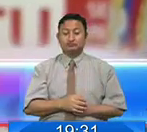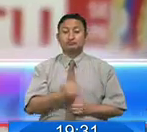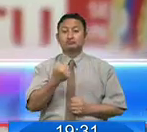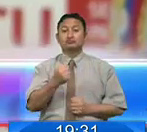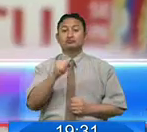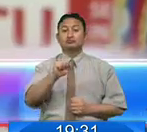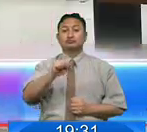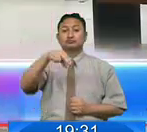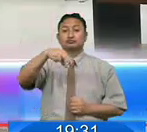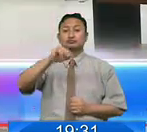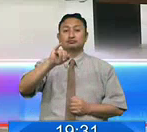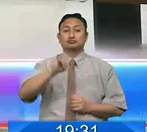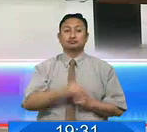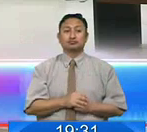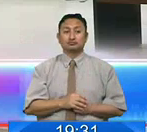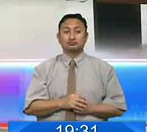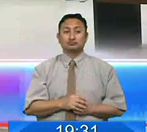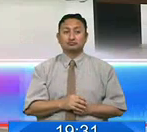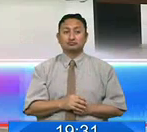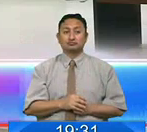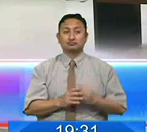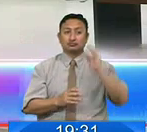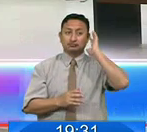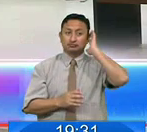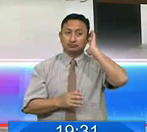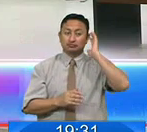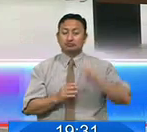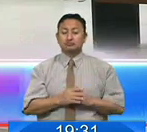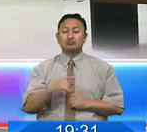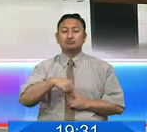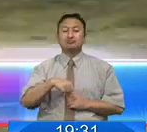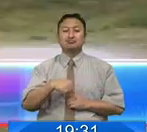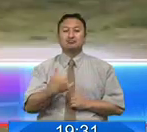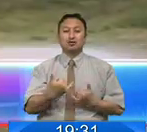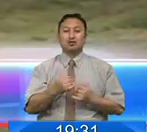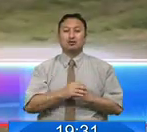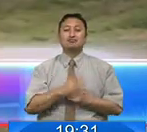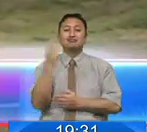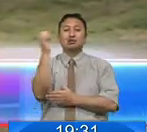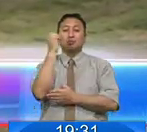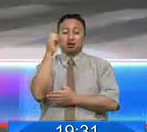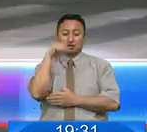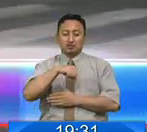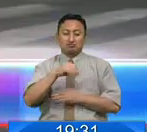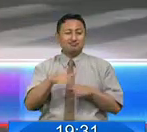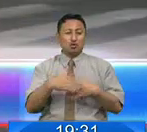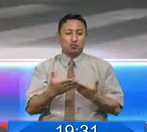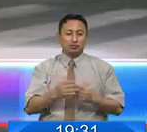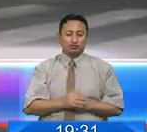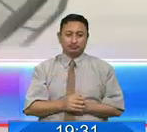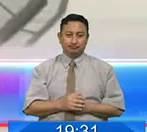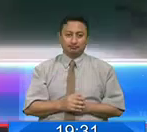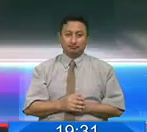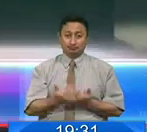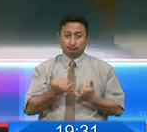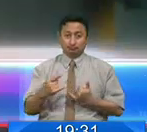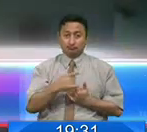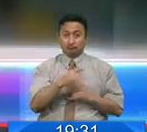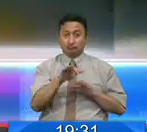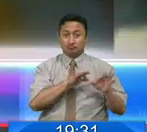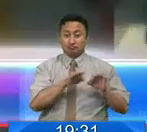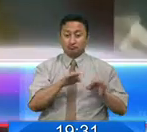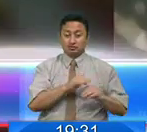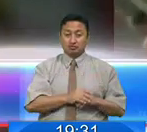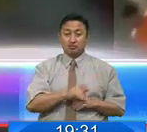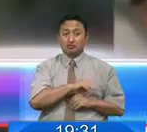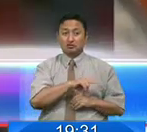edmundo moncayo fue quien brindó un balance sobre la aplicación del estado de excepción en el sistema penitenciario en este sentido dijo que las condiciones